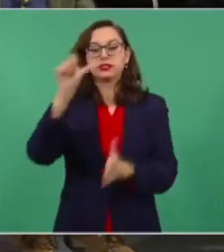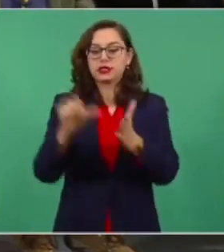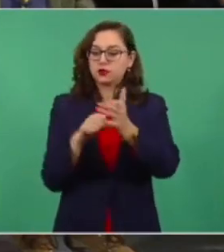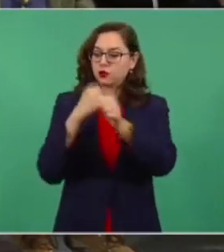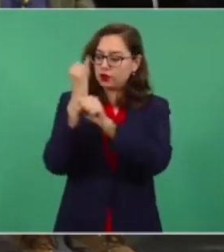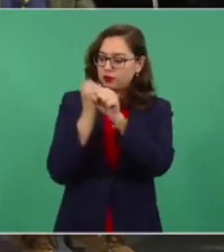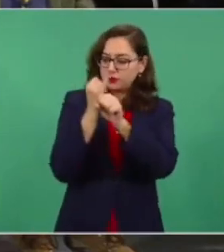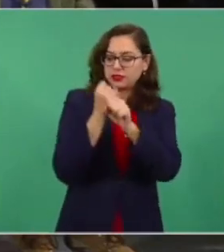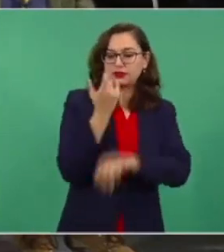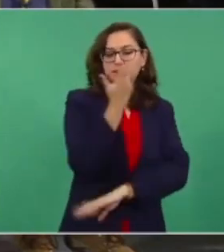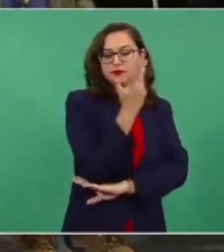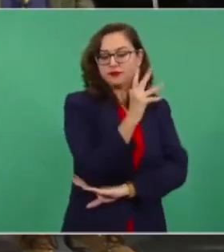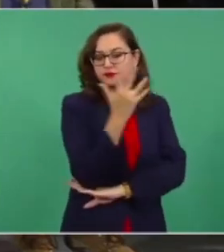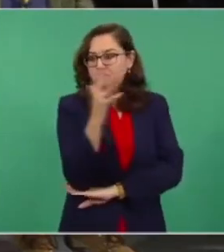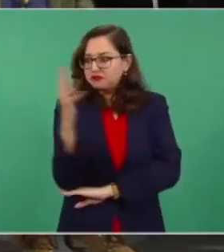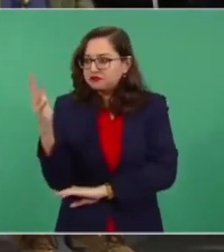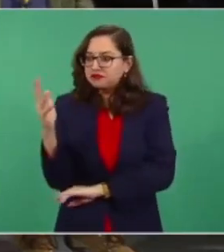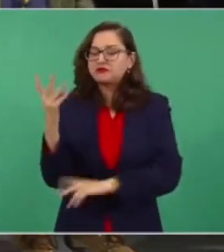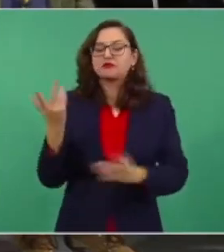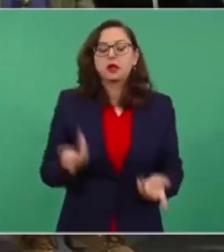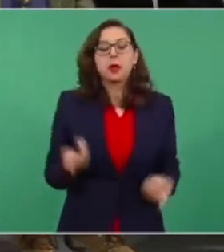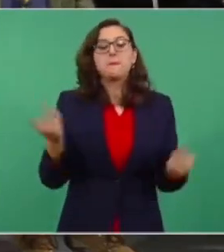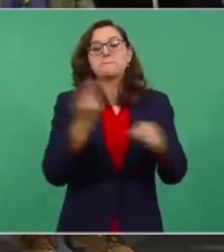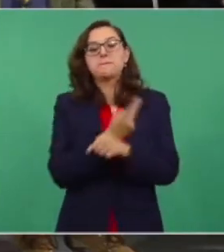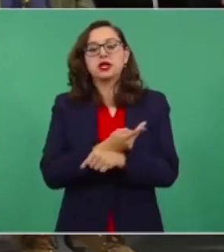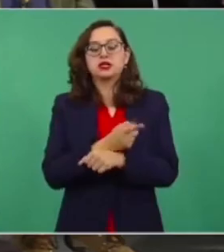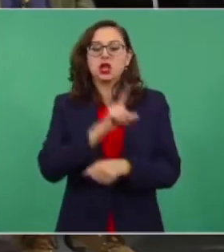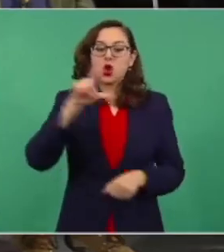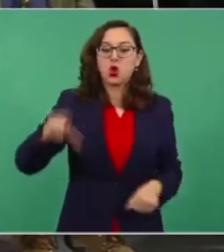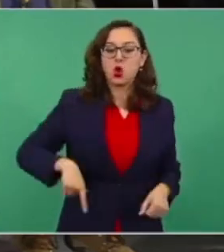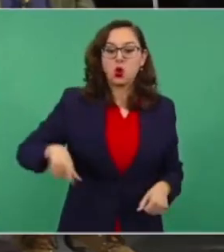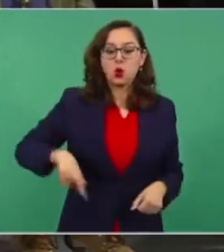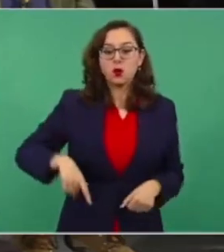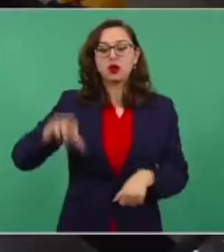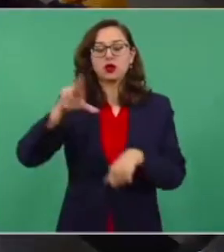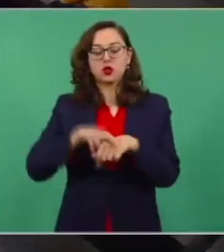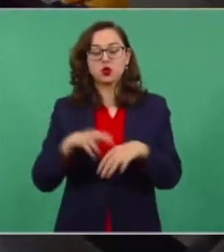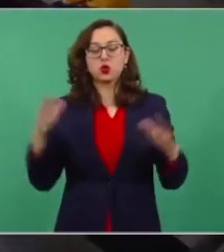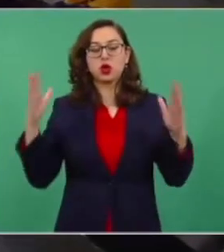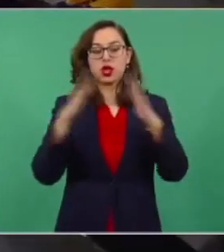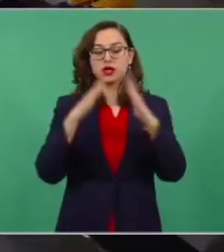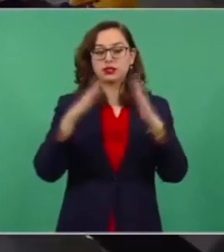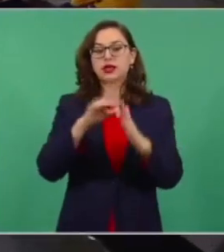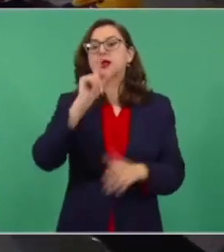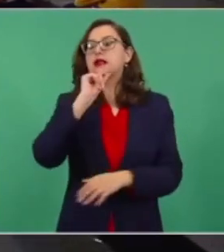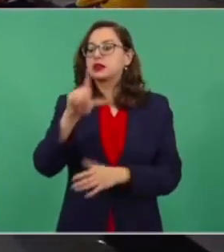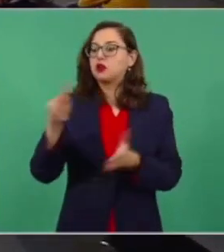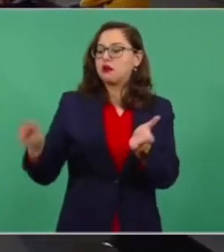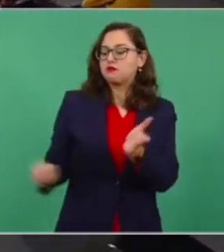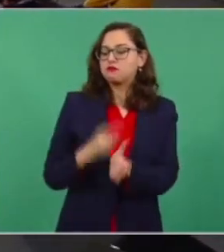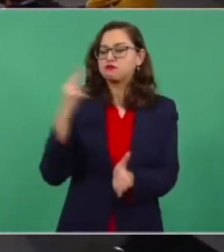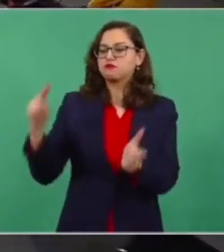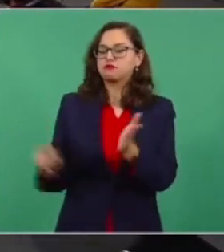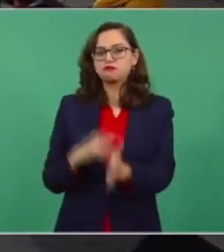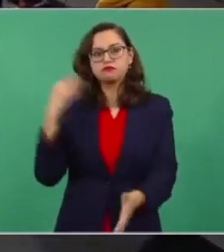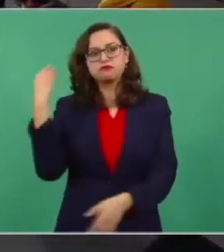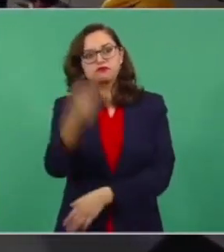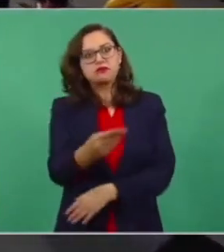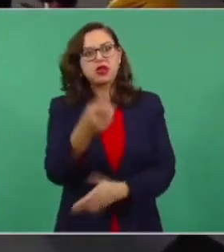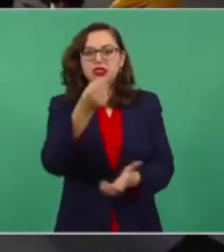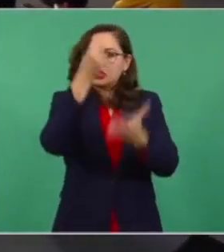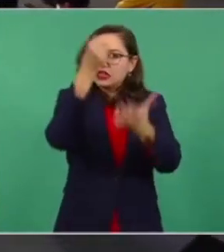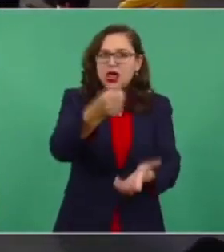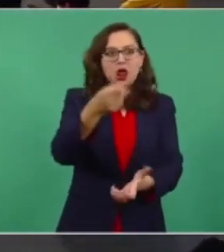medio ambiente. Le han ido a dejar al gobernador a Casa Jalisco firmas y firmas para que respete los